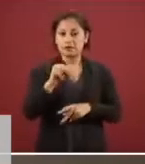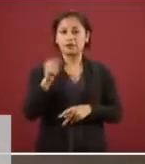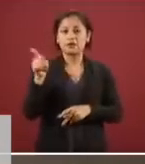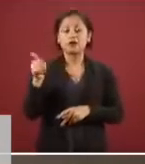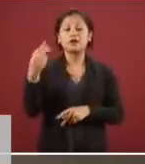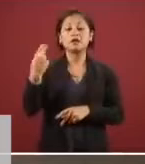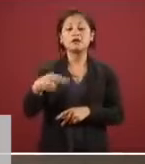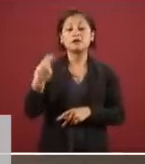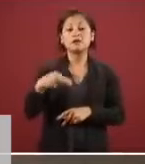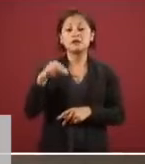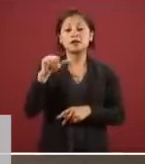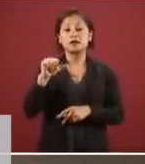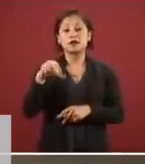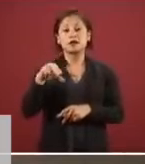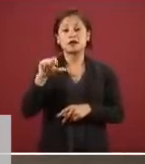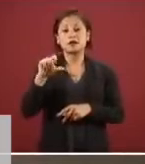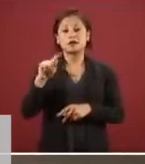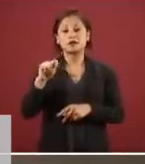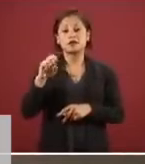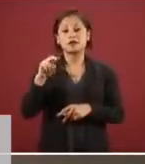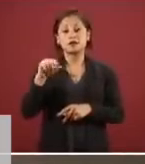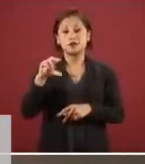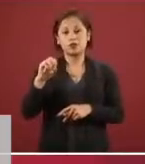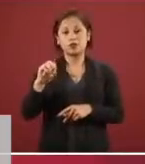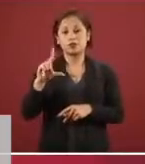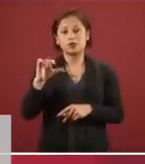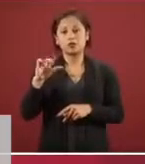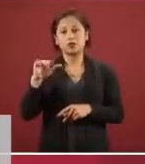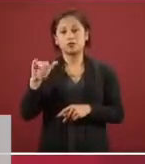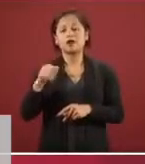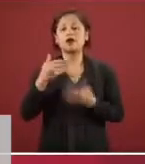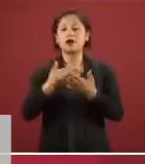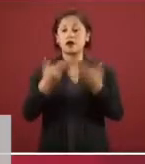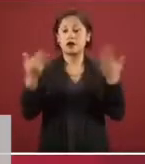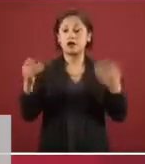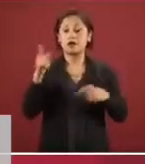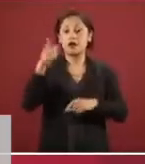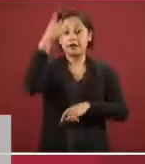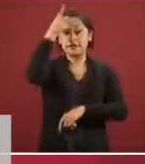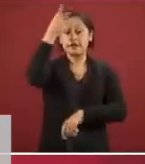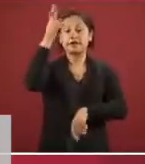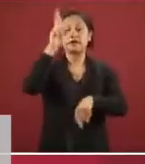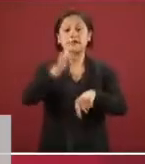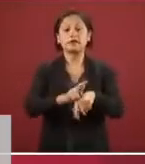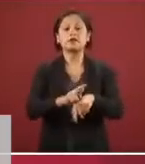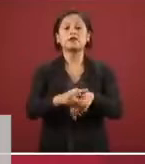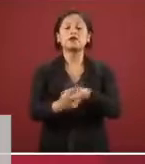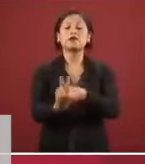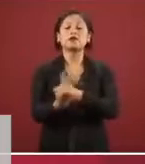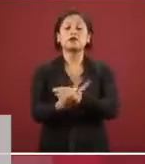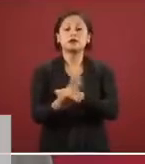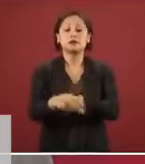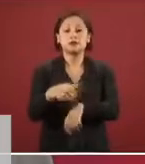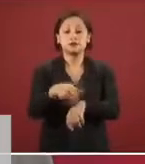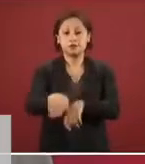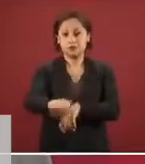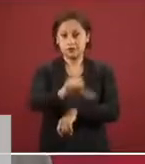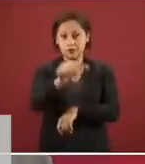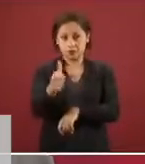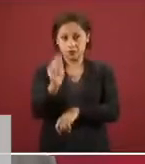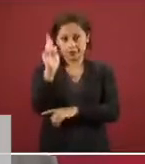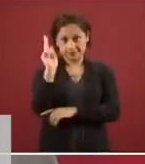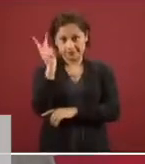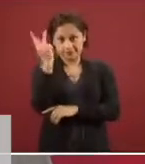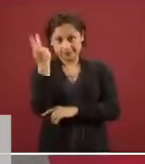la que incluso le vendieron acciones de Pemex, y se le entregaron contratos para extraer gas de la cuenca de Burgos, y realizó muchos negocios protegidos